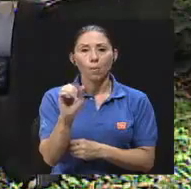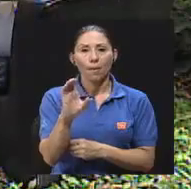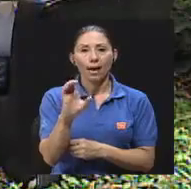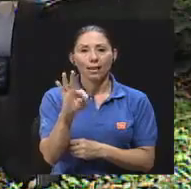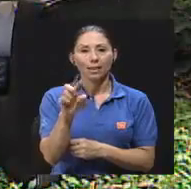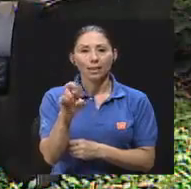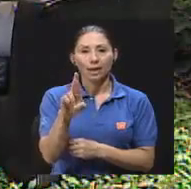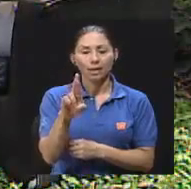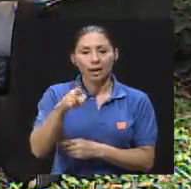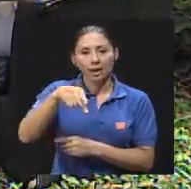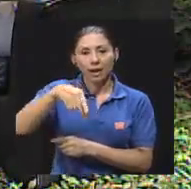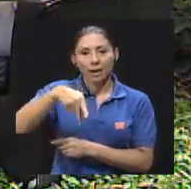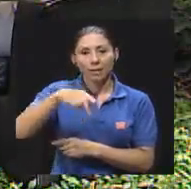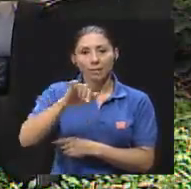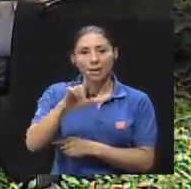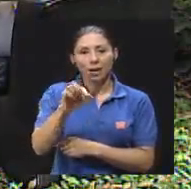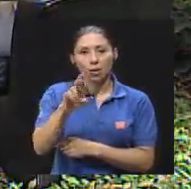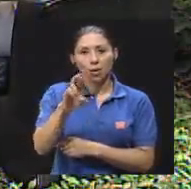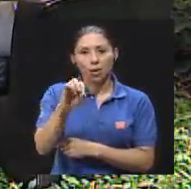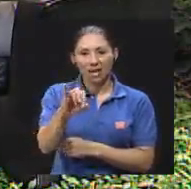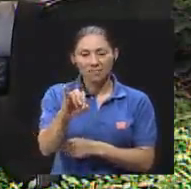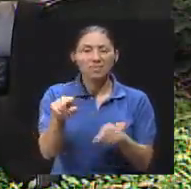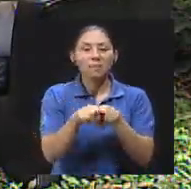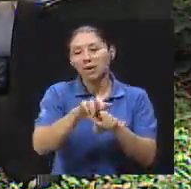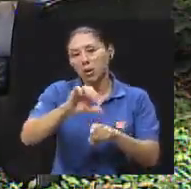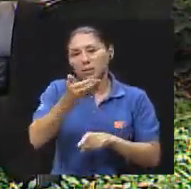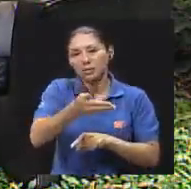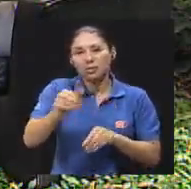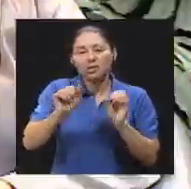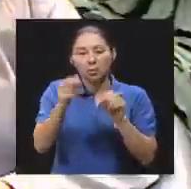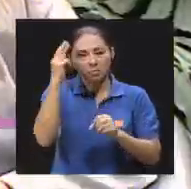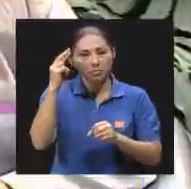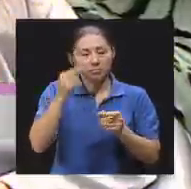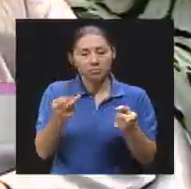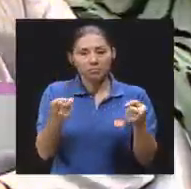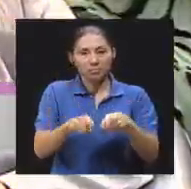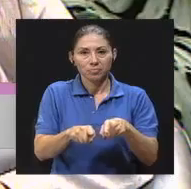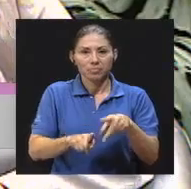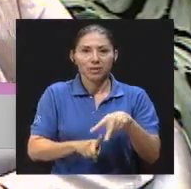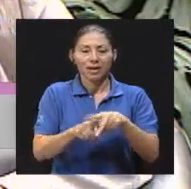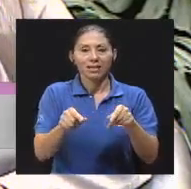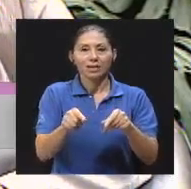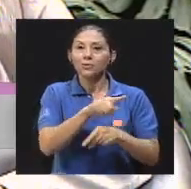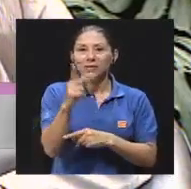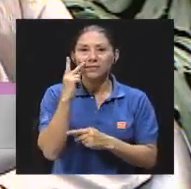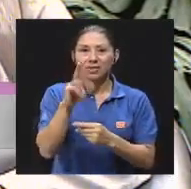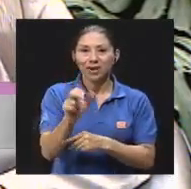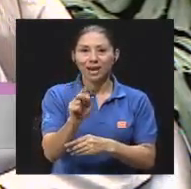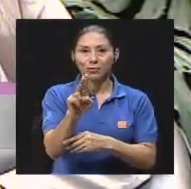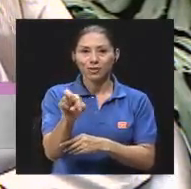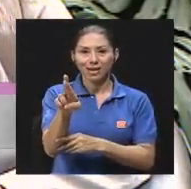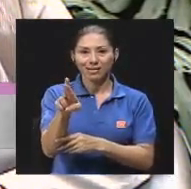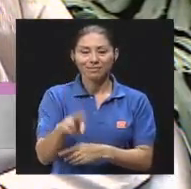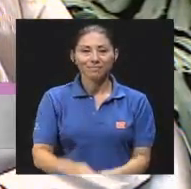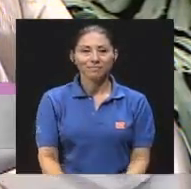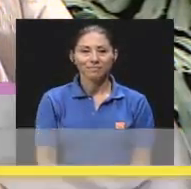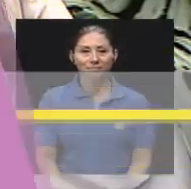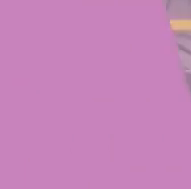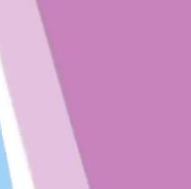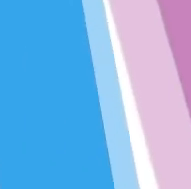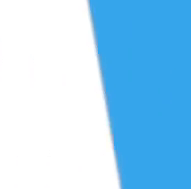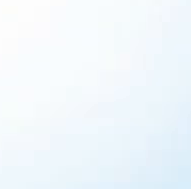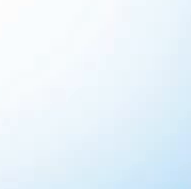también otras causas que podrían estar asociadas, ¿verdad?, a este cáncer gástrico. Regresamos, usted está en sintonía de su canal UCR.